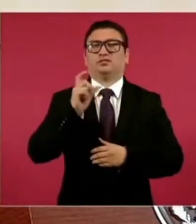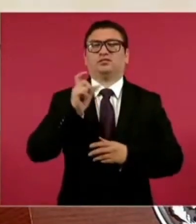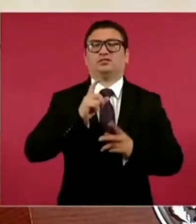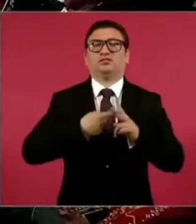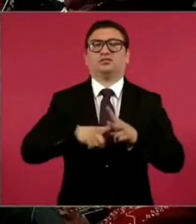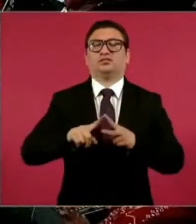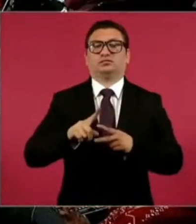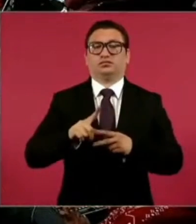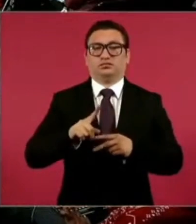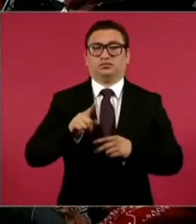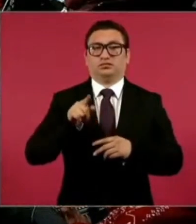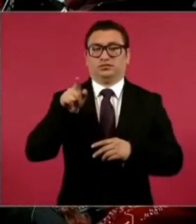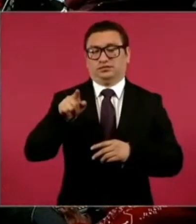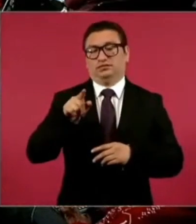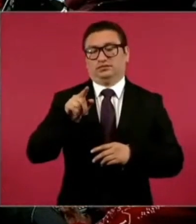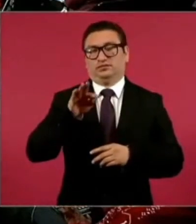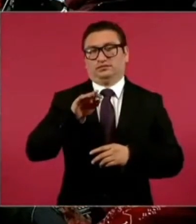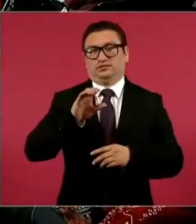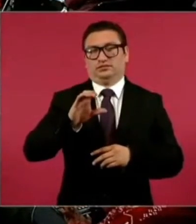con Calderón